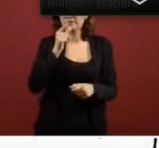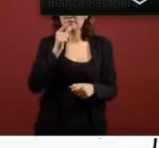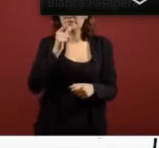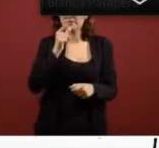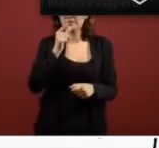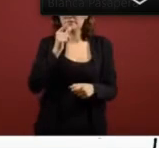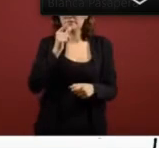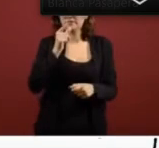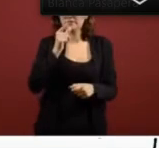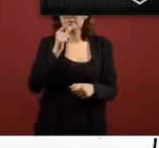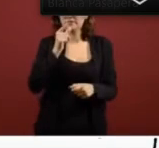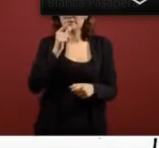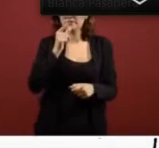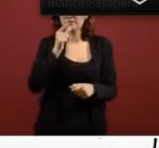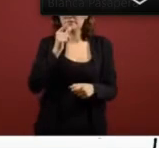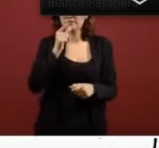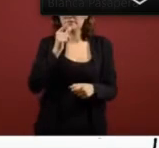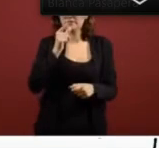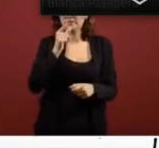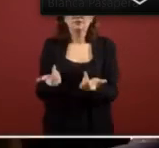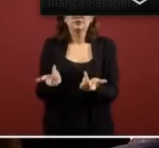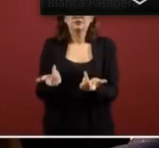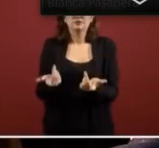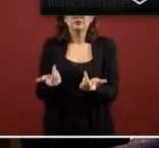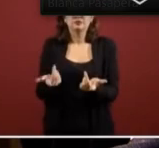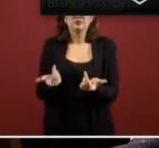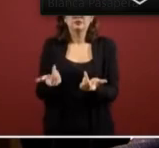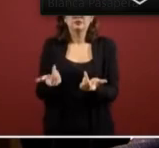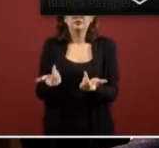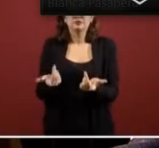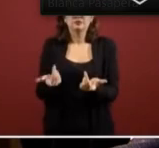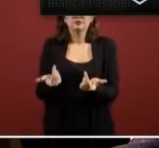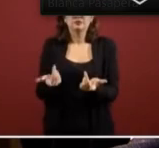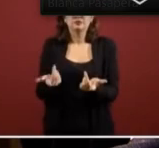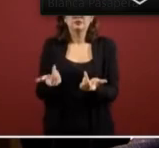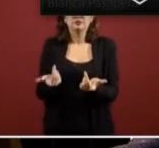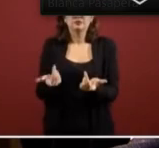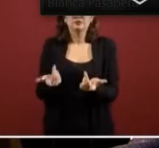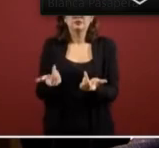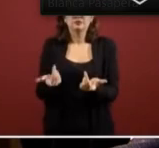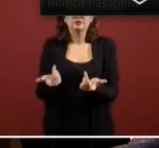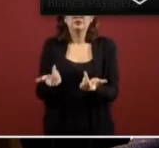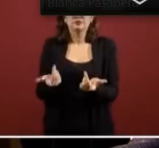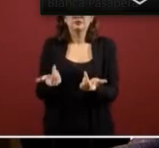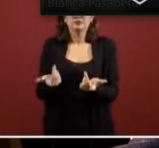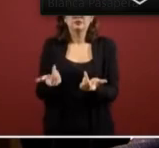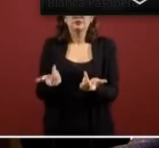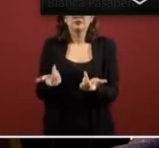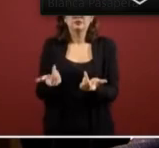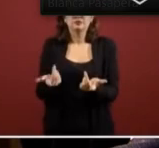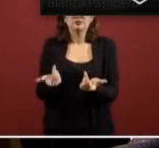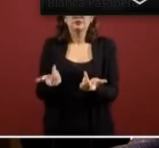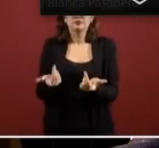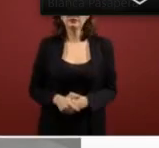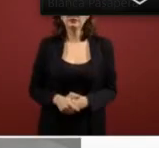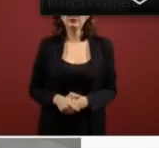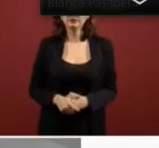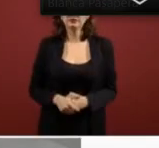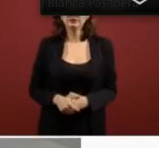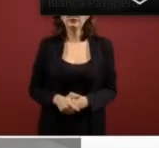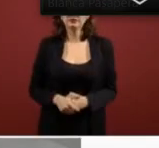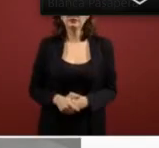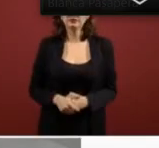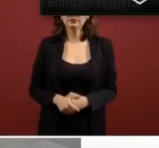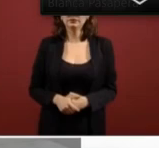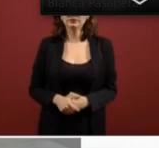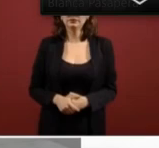el plan que tuvieron, dónde los atacaron, en qué lugar, los retratos. Están muy,